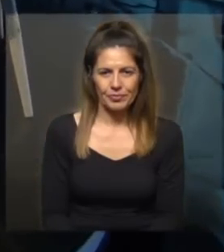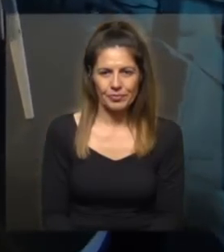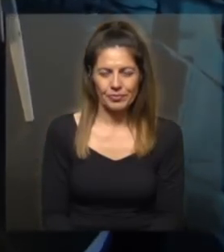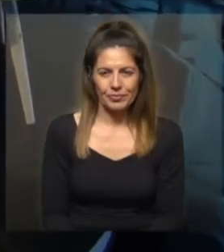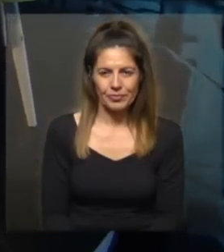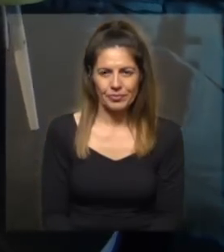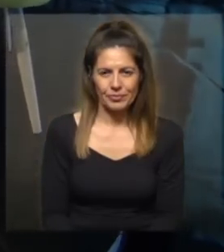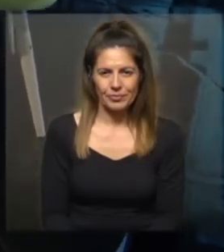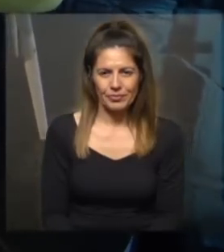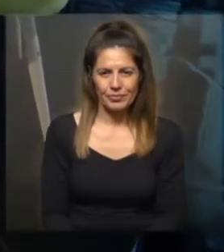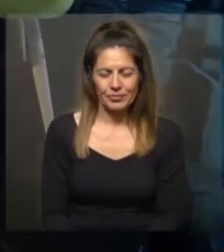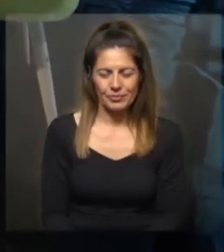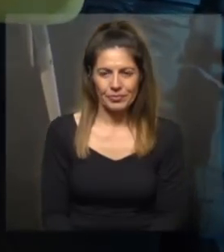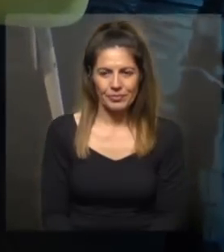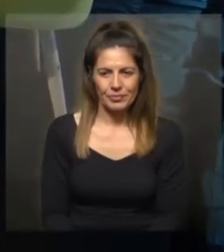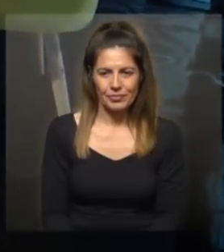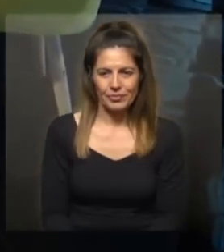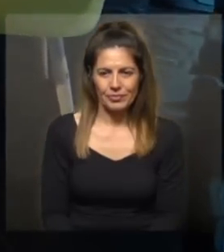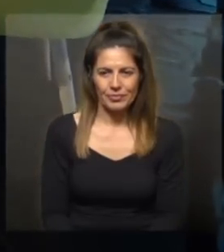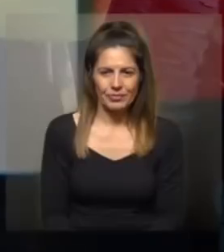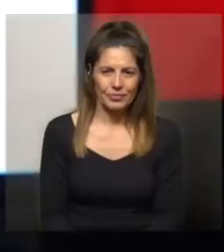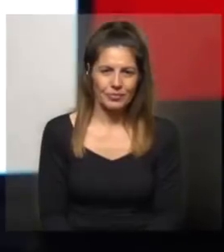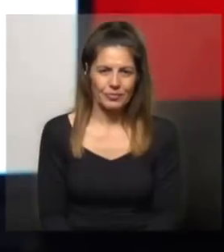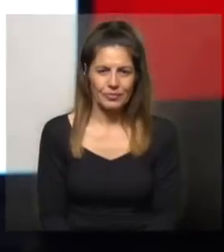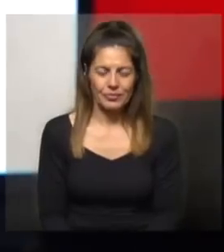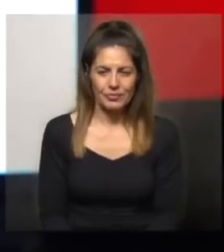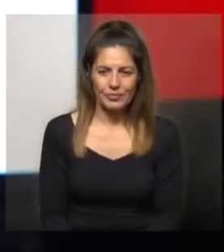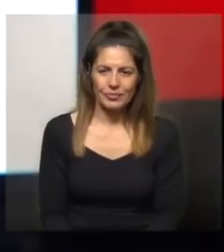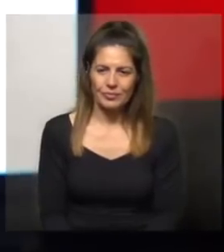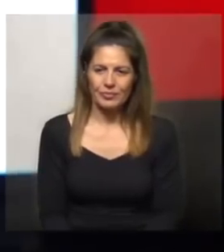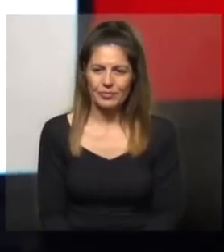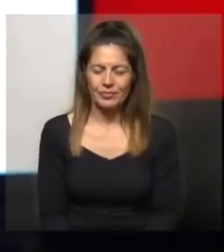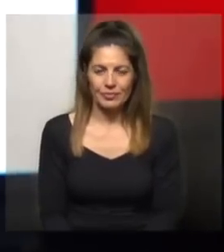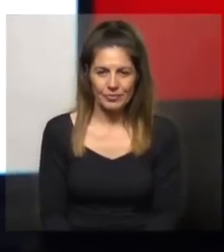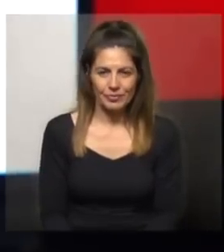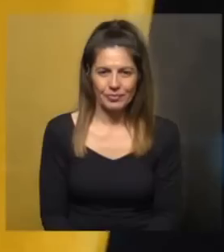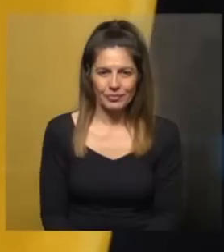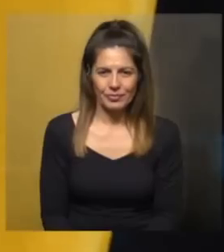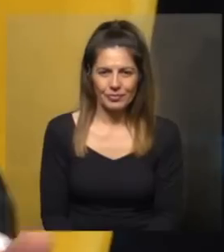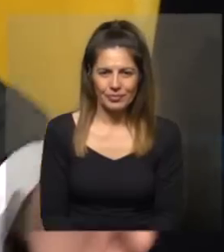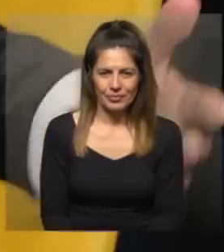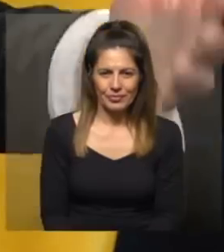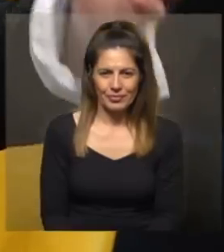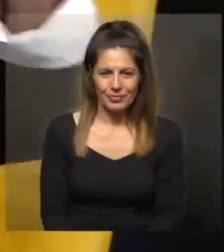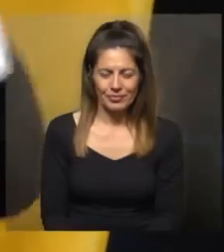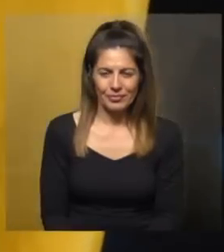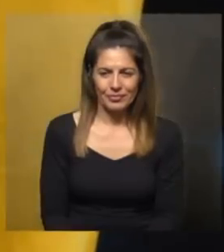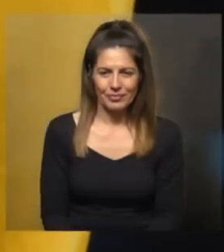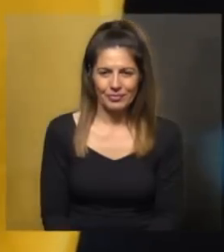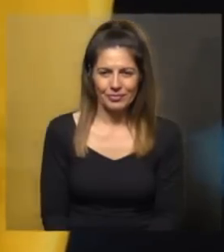si te verías a la luz de tus encantos te gustaría